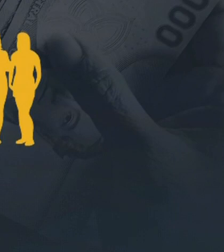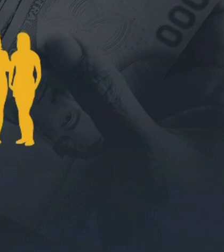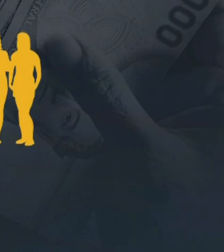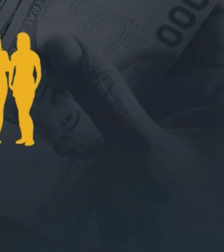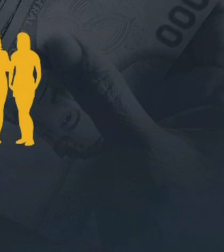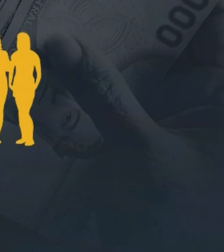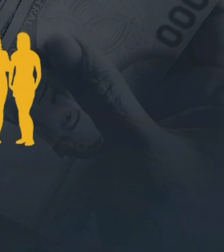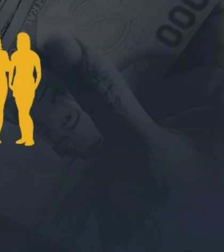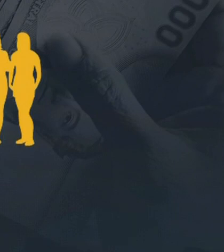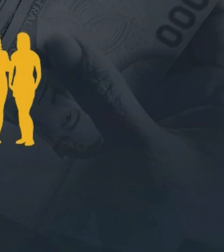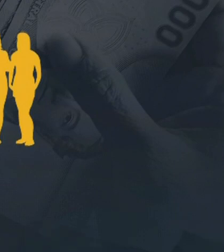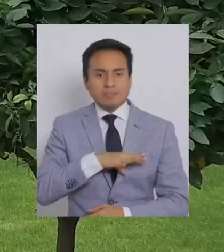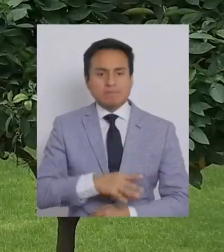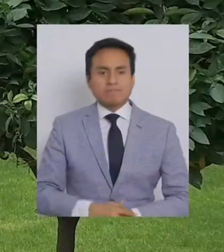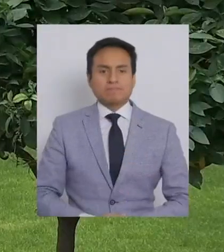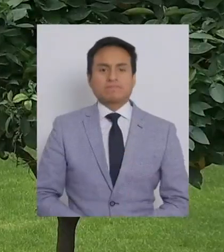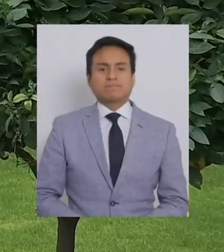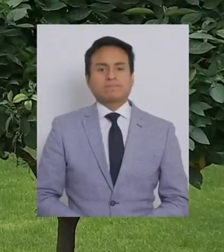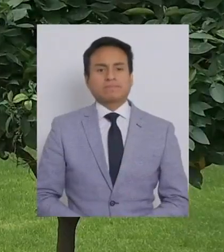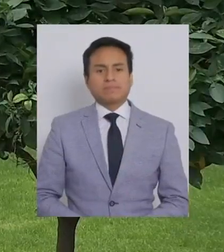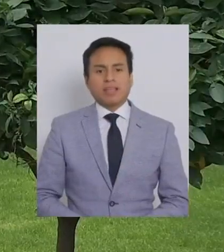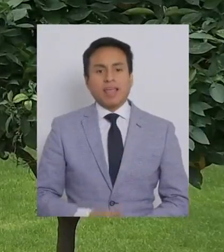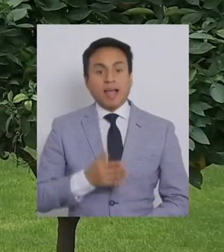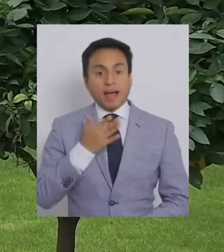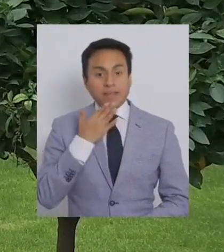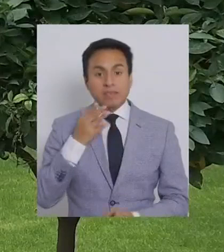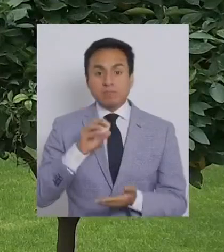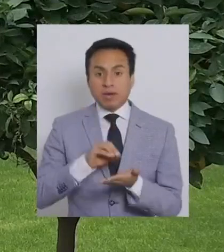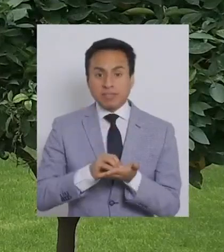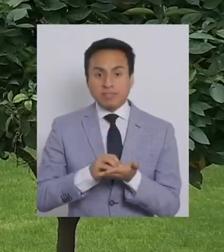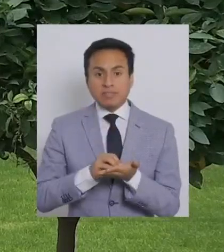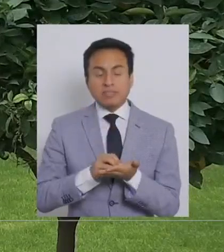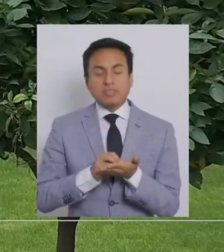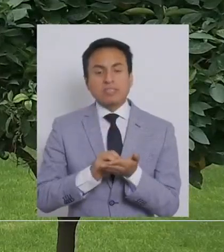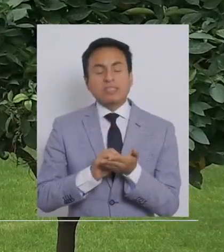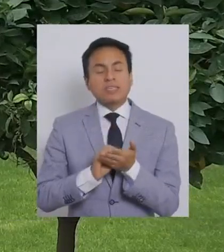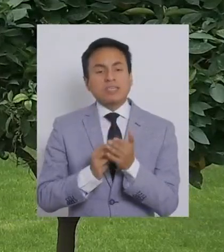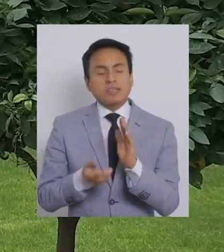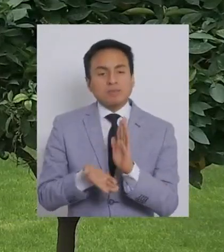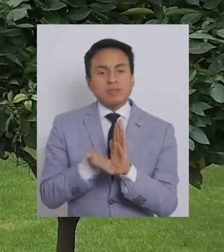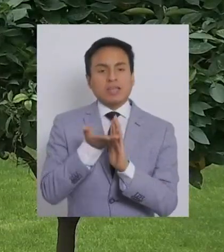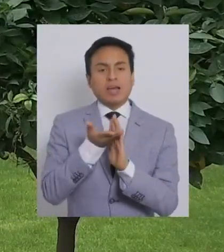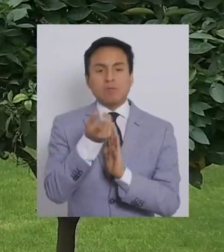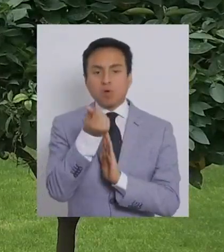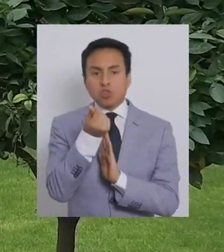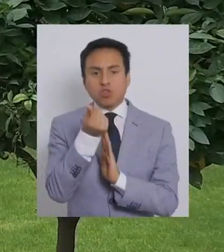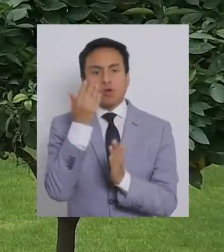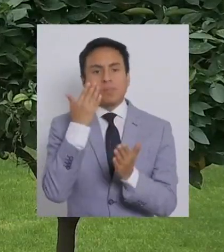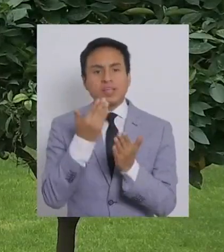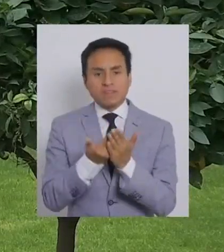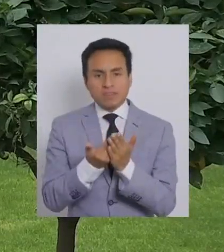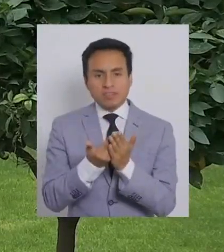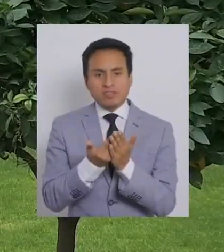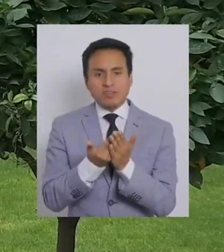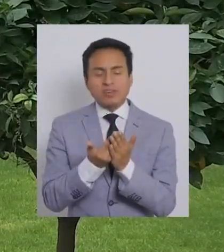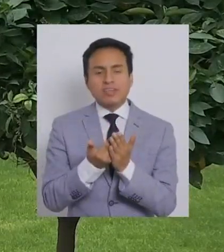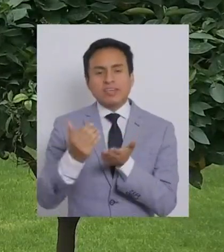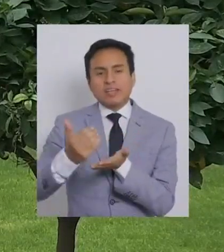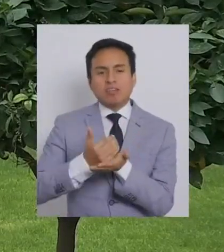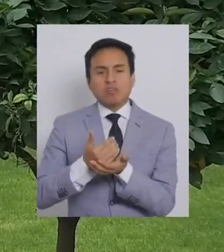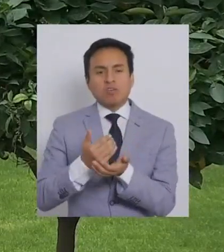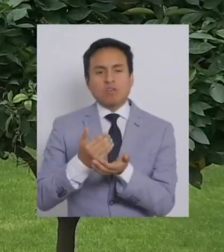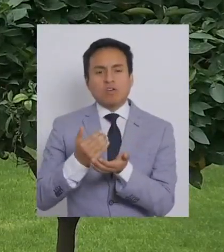más rico de la población. Además, vamos a incrementar el monto de los beneficios del